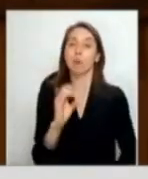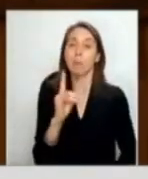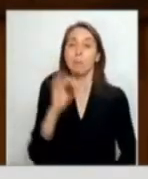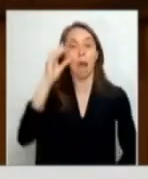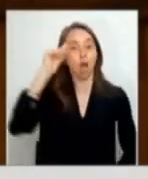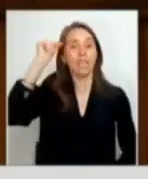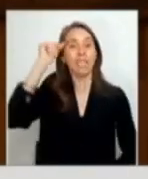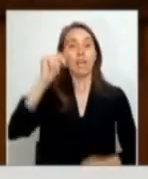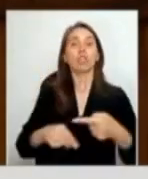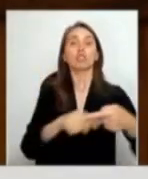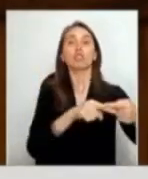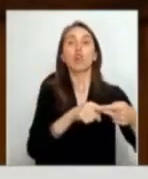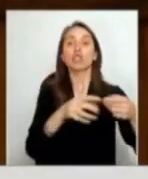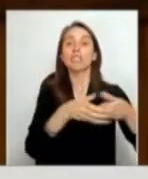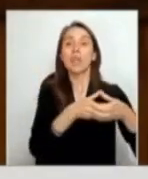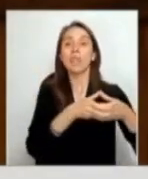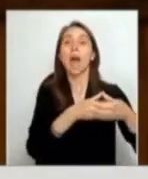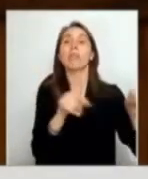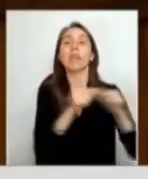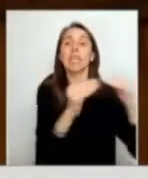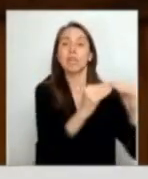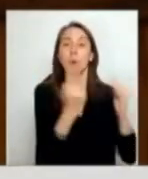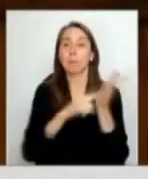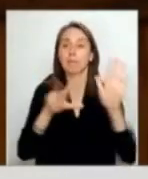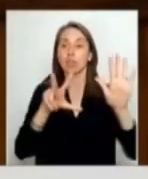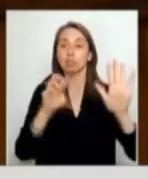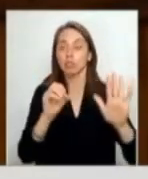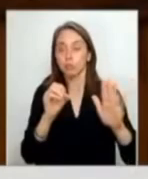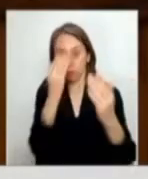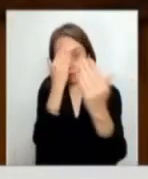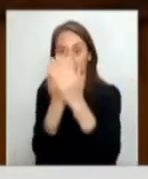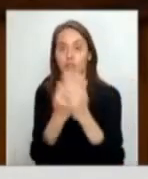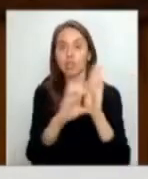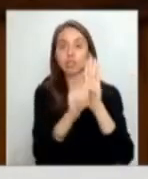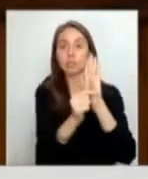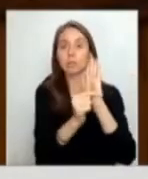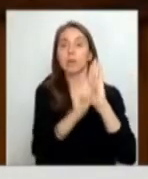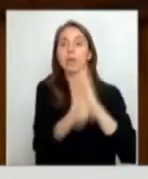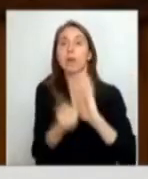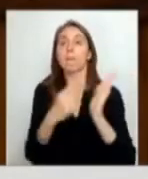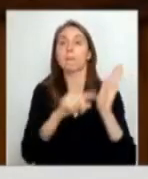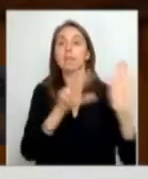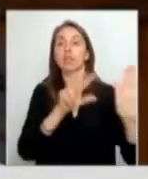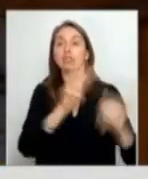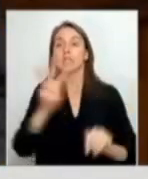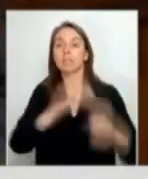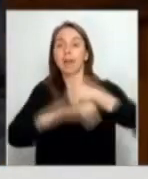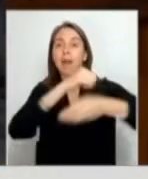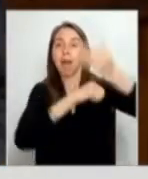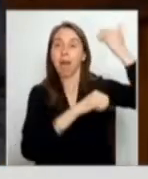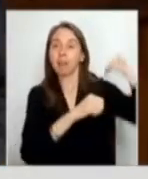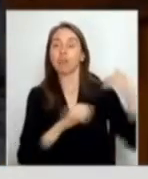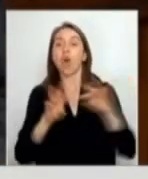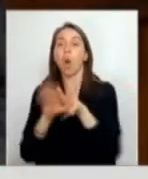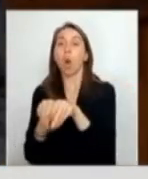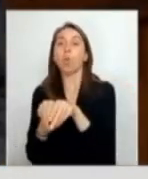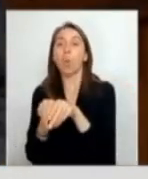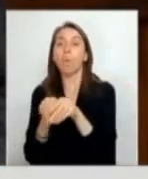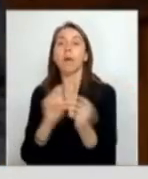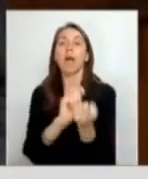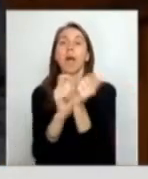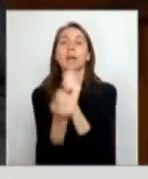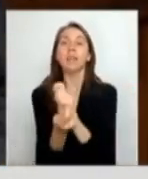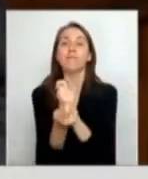en 1850 se enfrentaron a la Constitución impuesta del 1833, o al Club de la Reforma que con